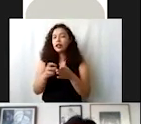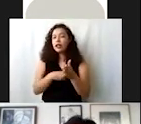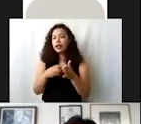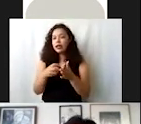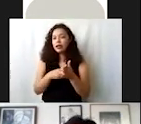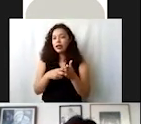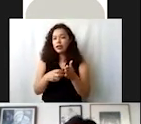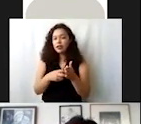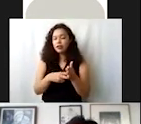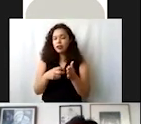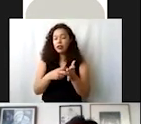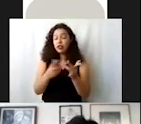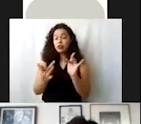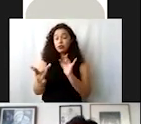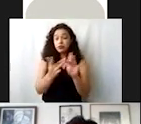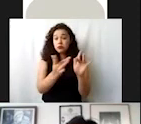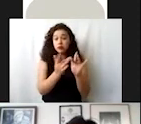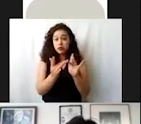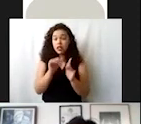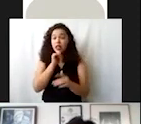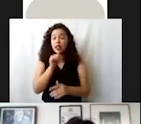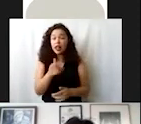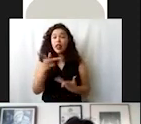como no localizado y ubicarlo dentro de